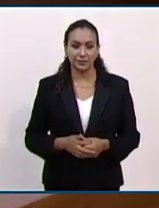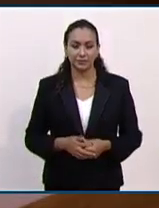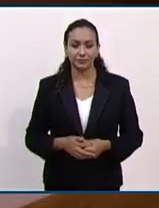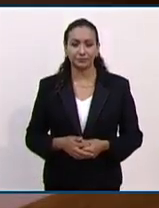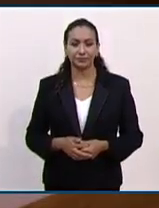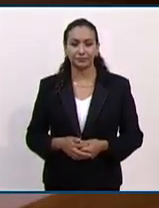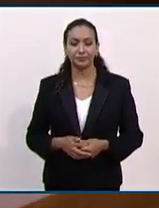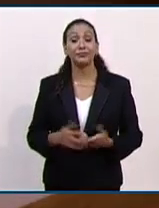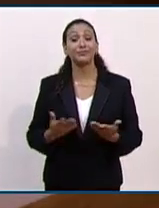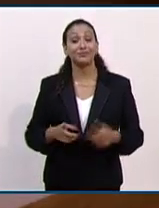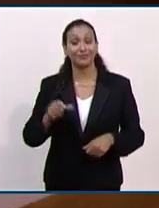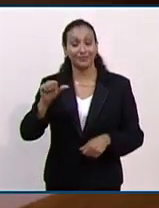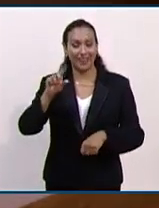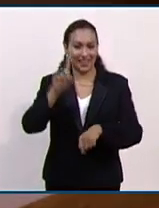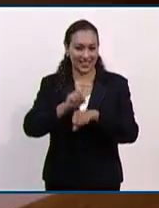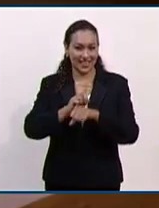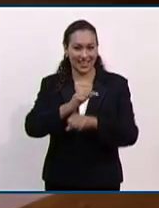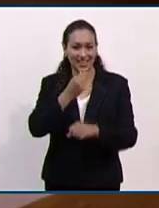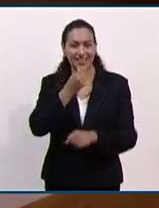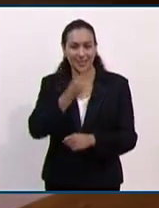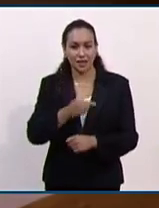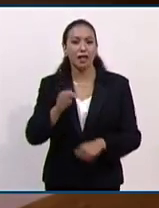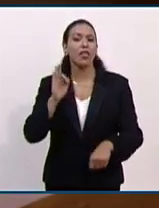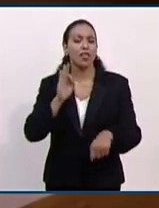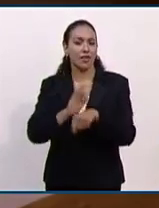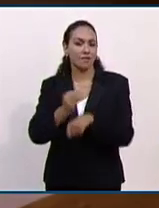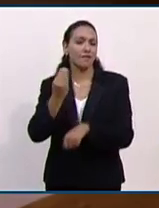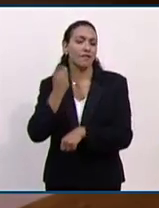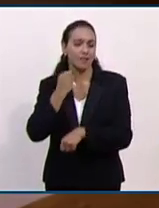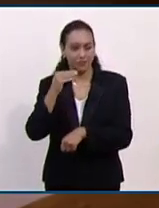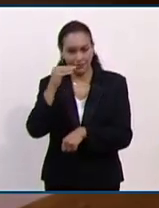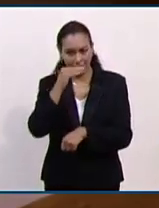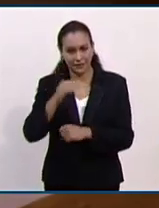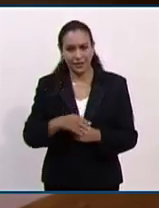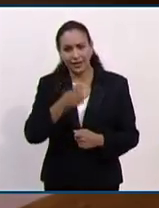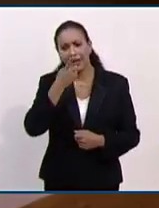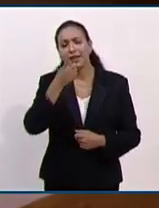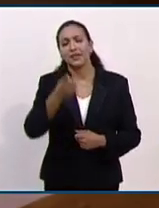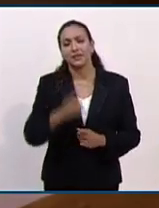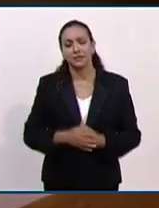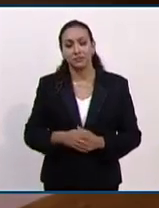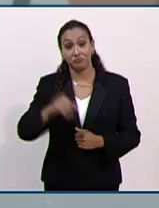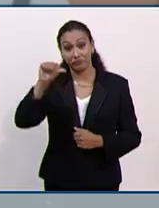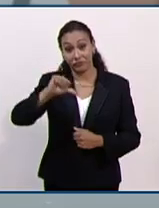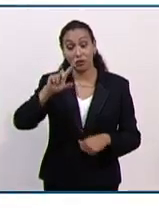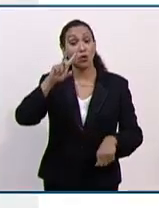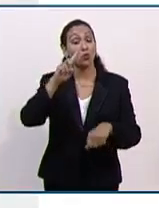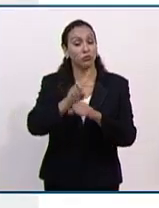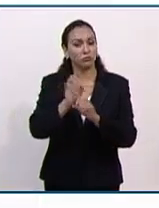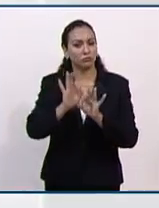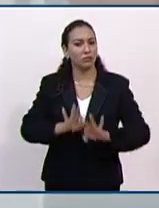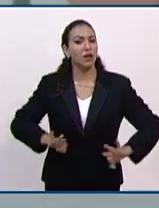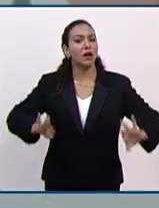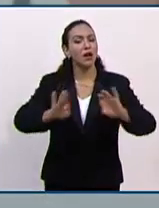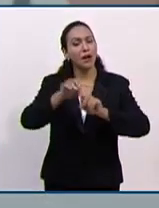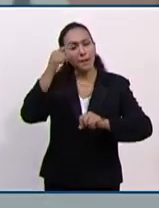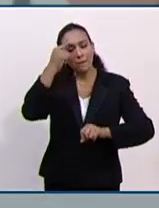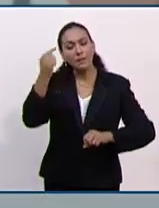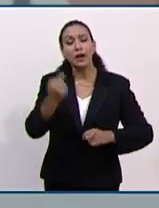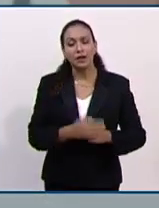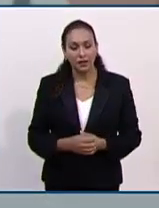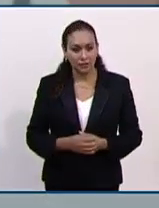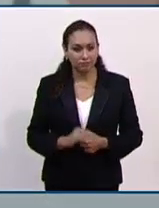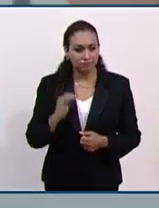Y en el marco del Día del Niño, la Defensoría Pública Federal aseguró que se trata de un día propicio para reflexionar sobre